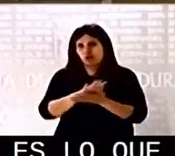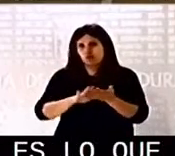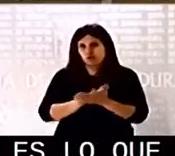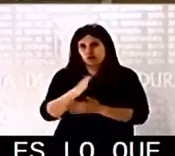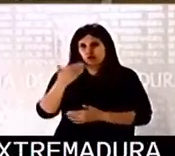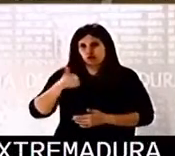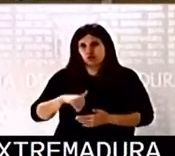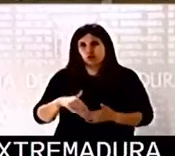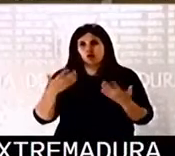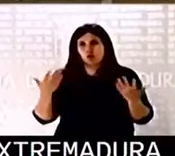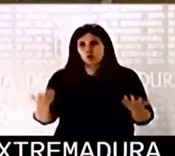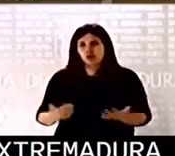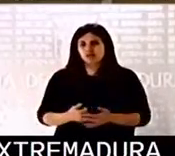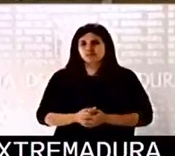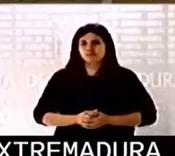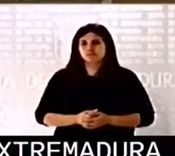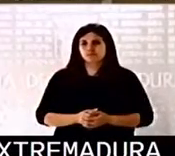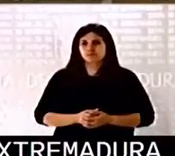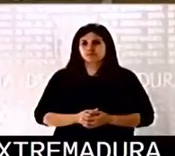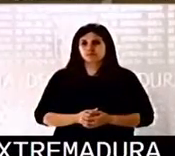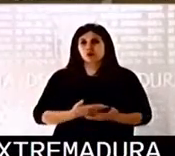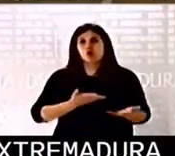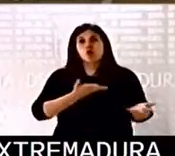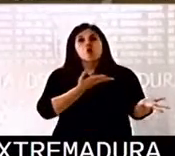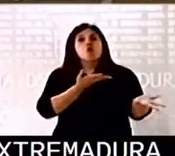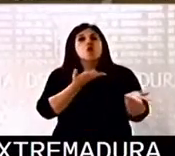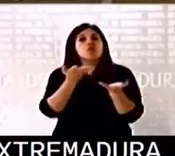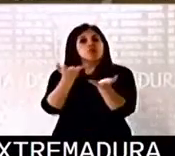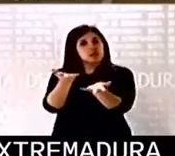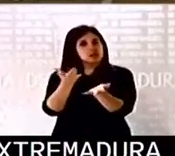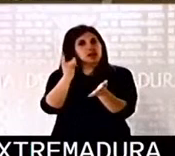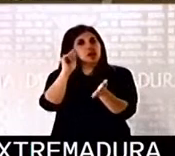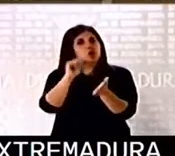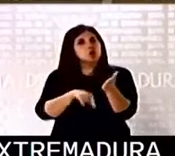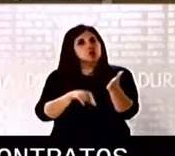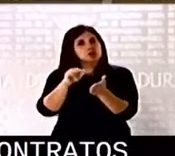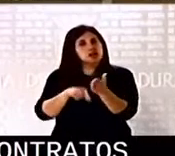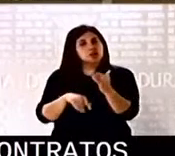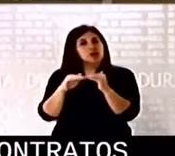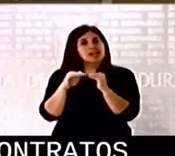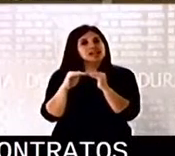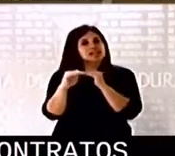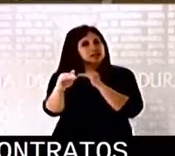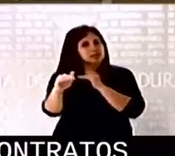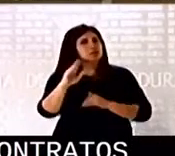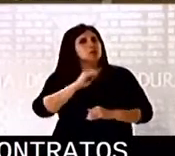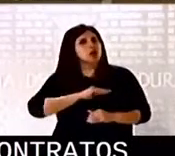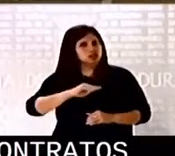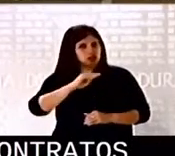que es que se van a ofertar bastantes contratos estables.